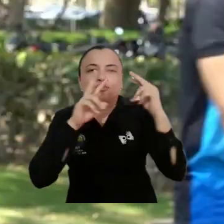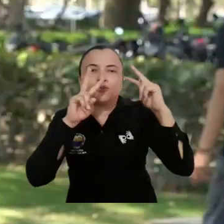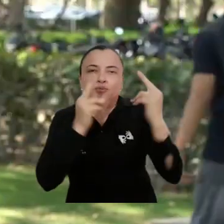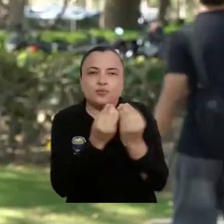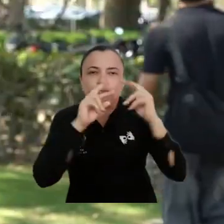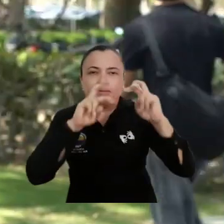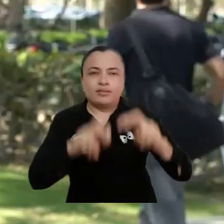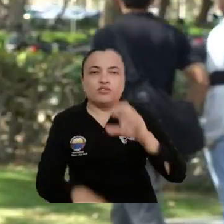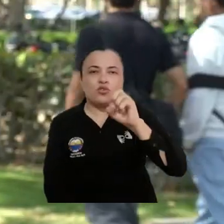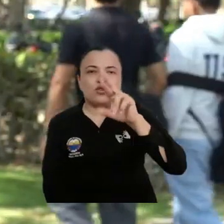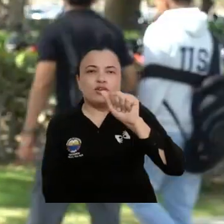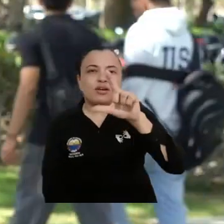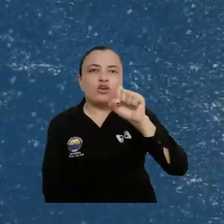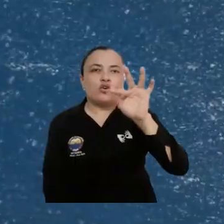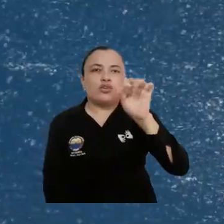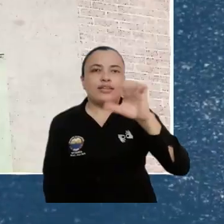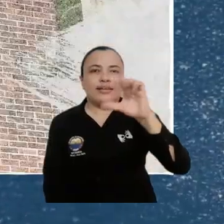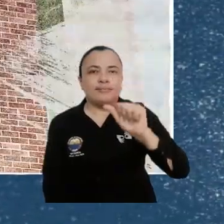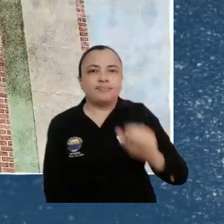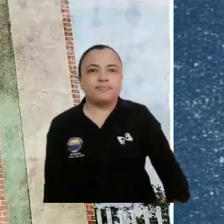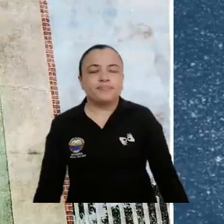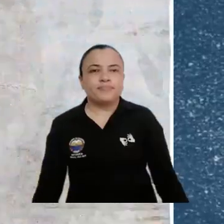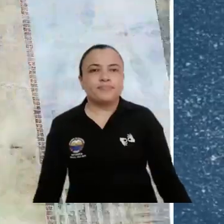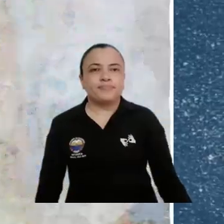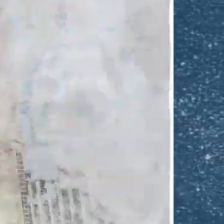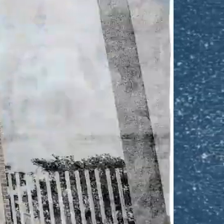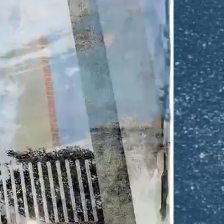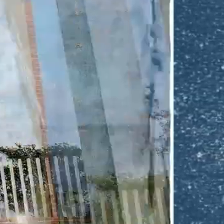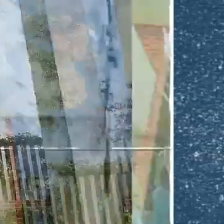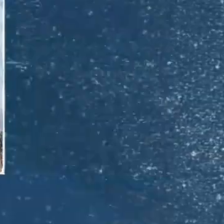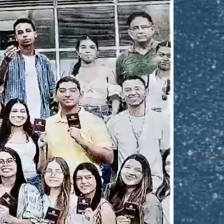Grupo de Investigación Oraloteca.